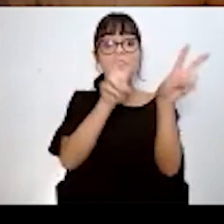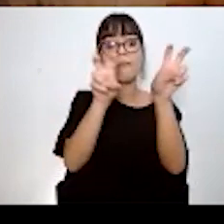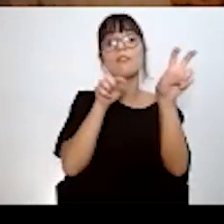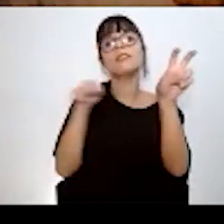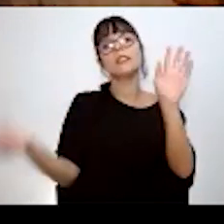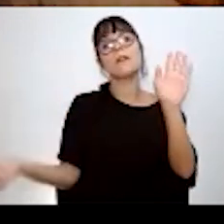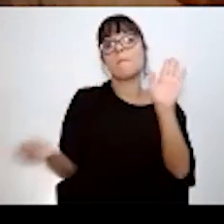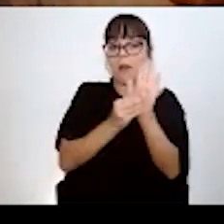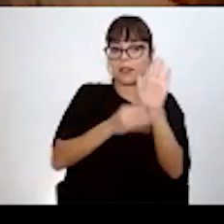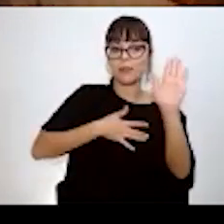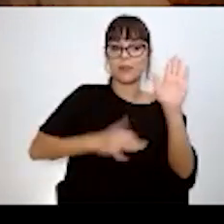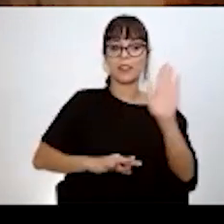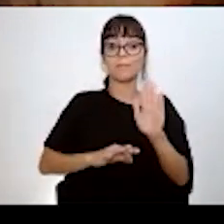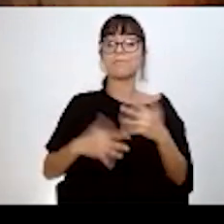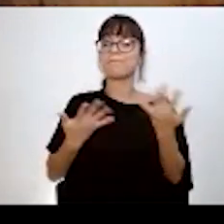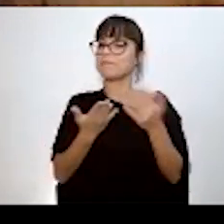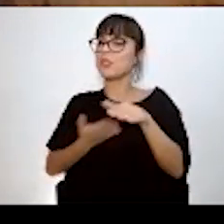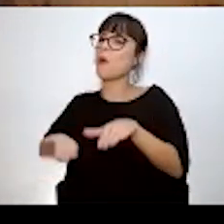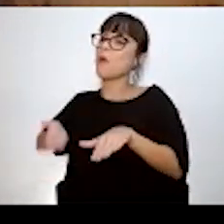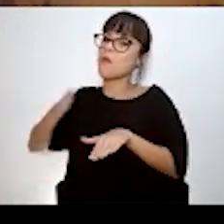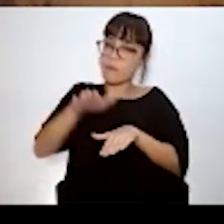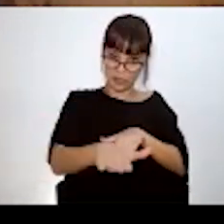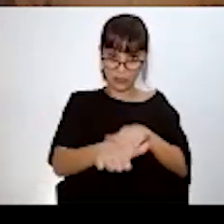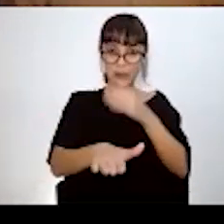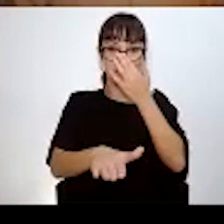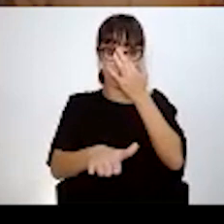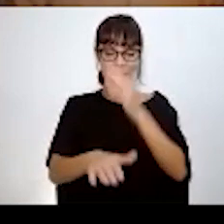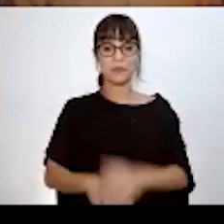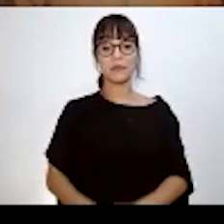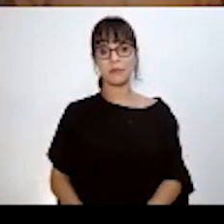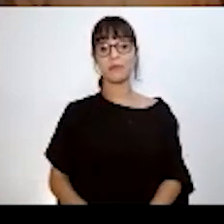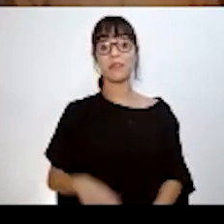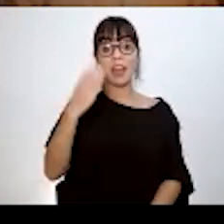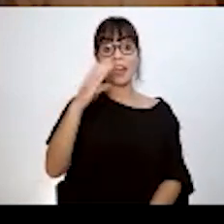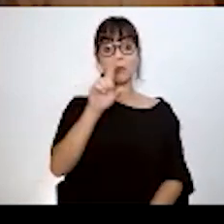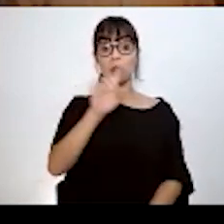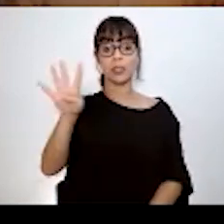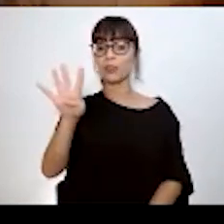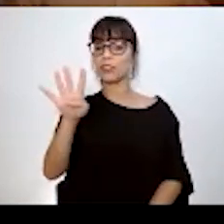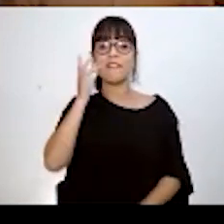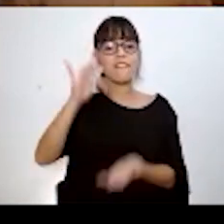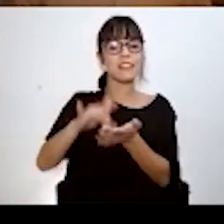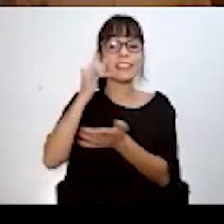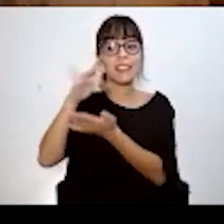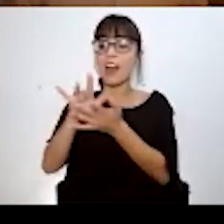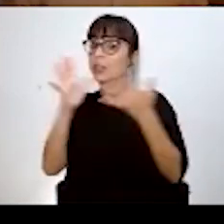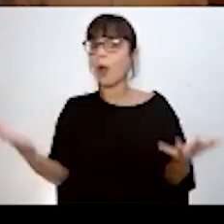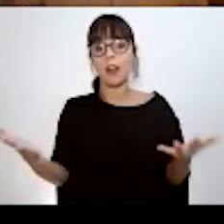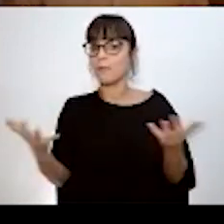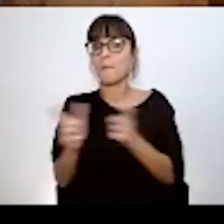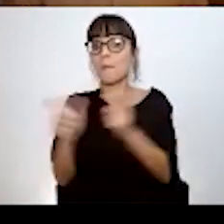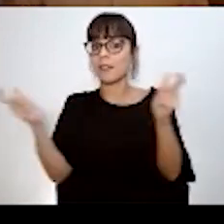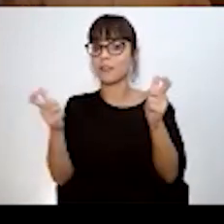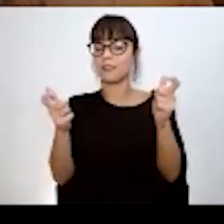un paso más. Un paso más que es prácticamente doblar las fechas de carbono 14 disponibles. Vamos a trabajar con 309 fechas de